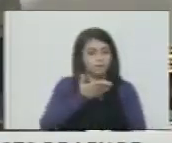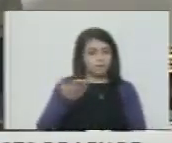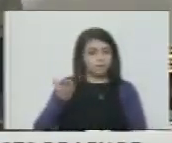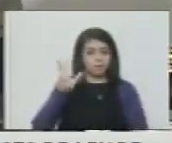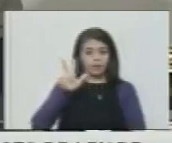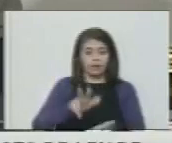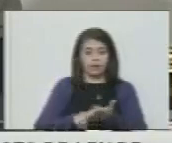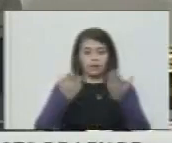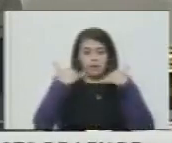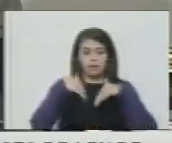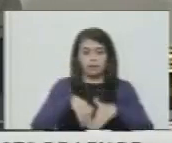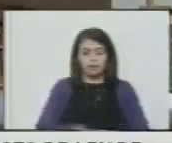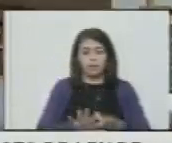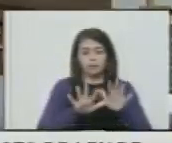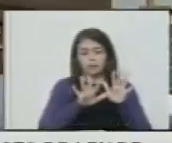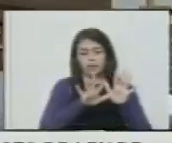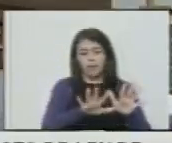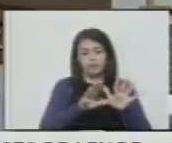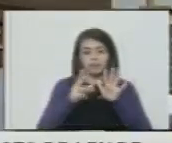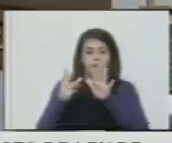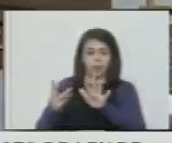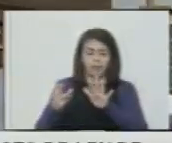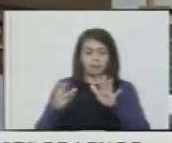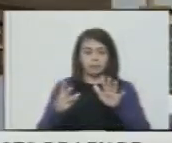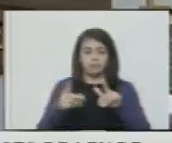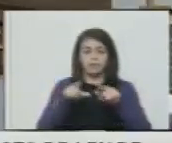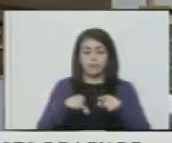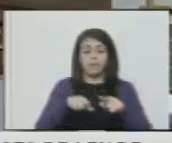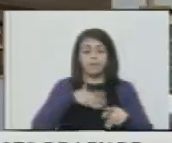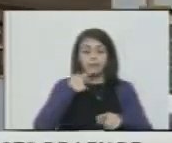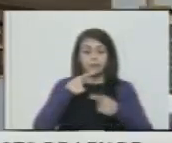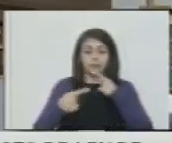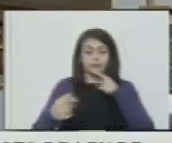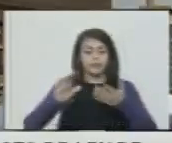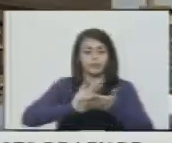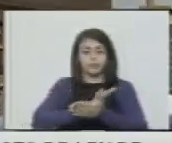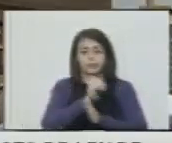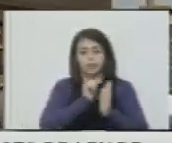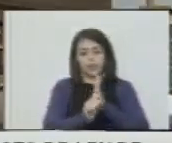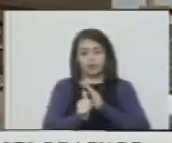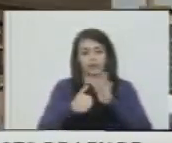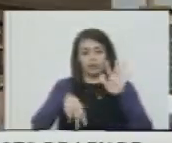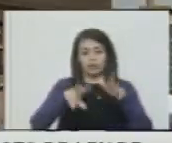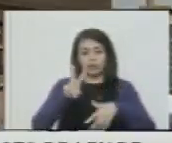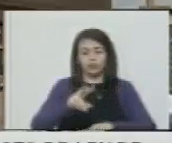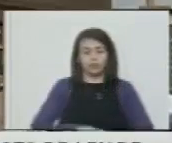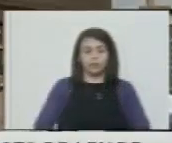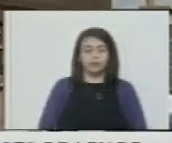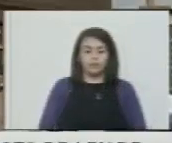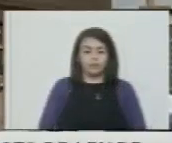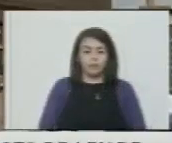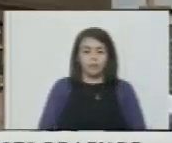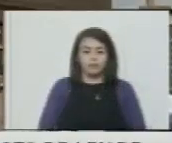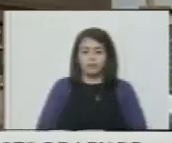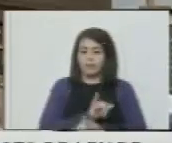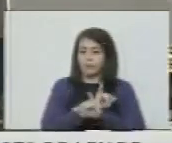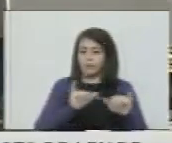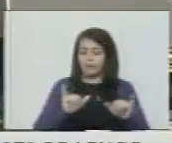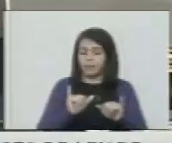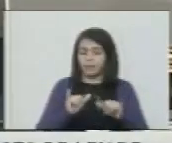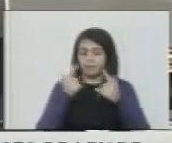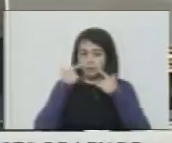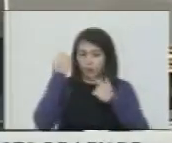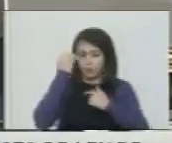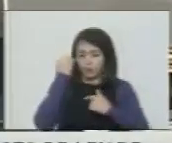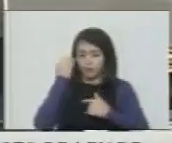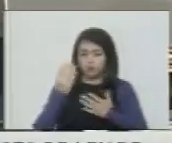consideración. Aprobado. Siguiente. Décimo octavo. Se propone eliminar el artículo 12. Es todo,